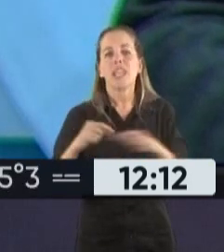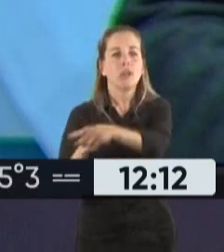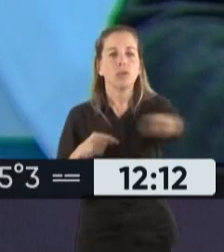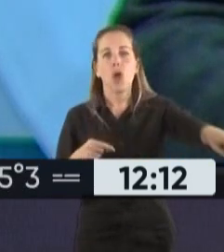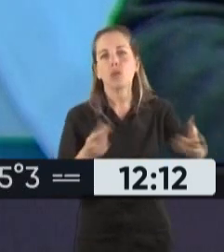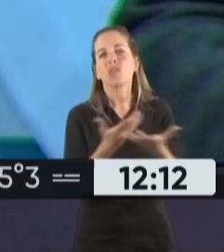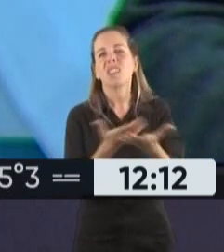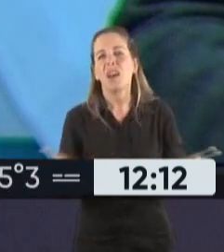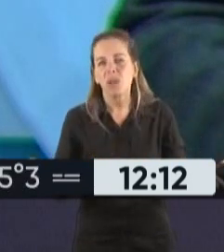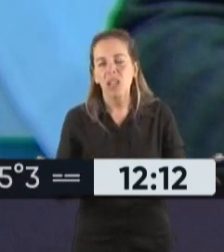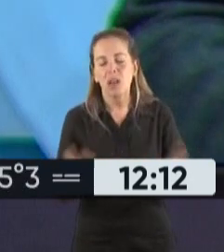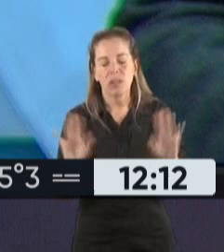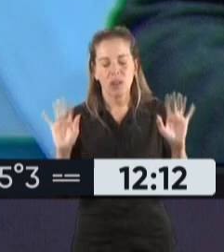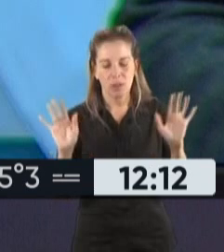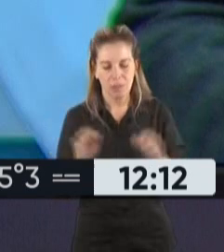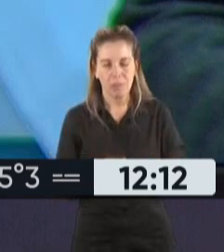Pero, porque